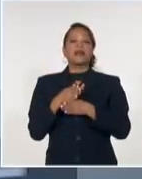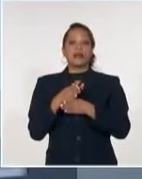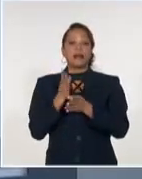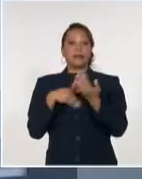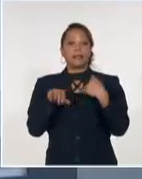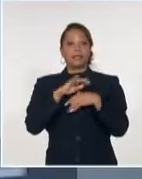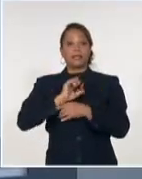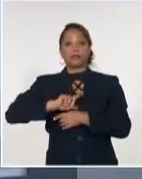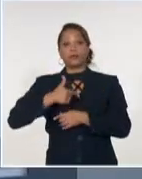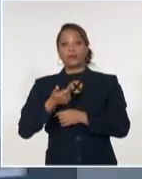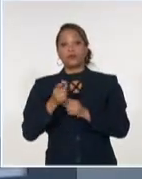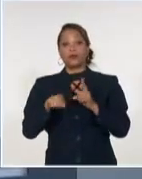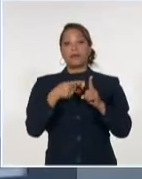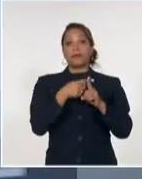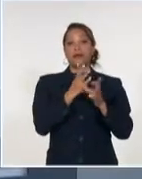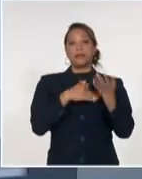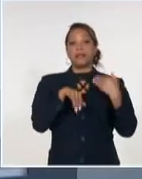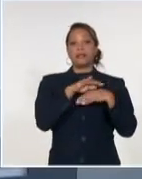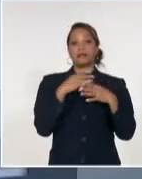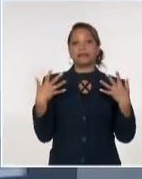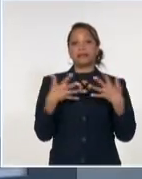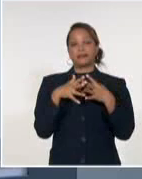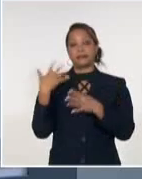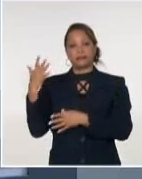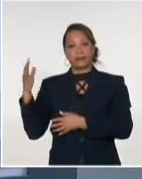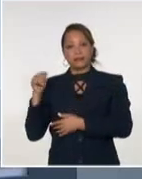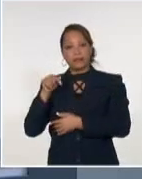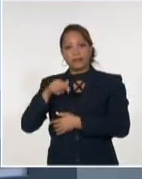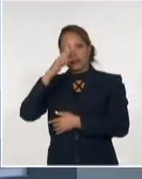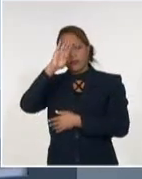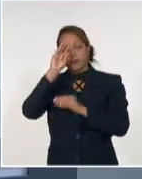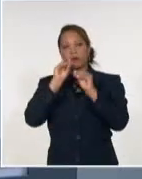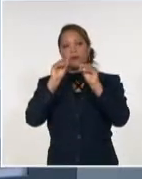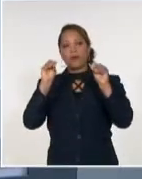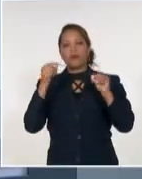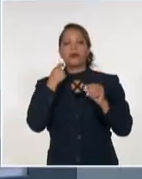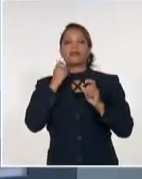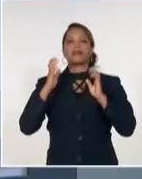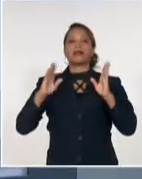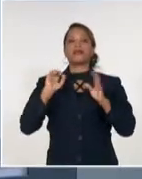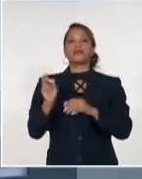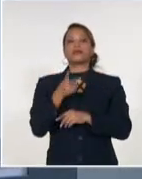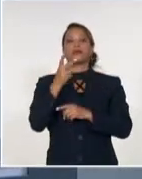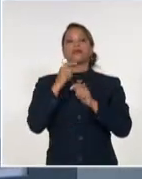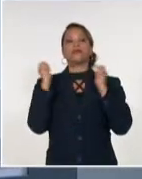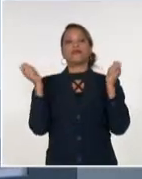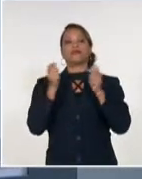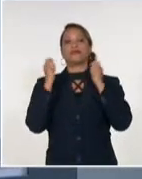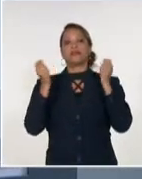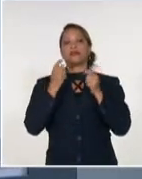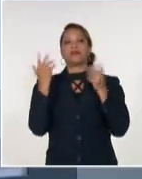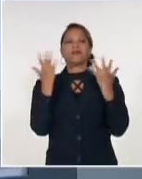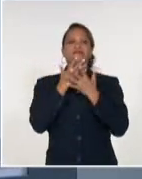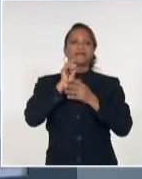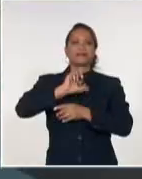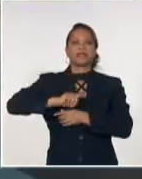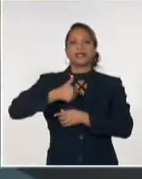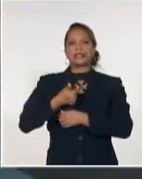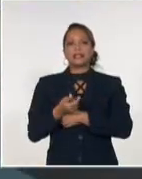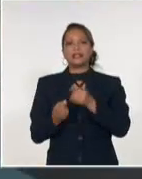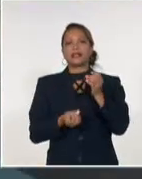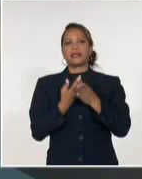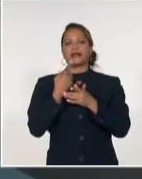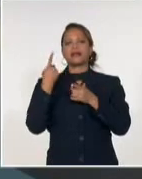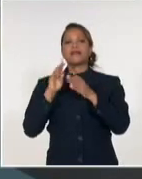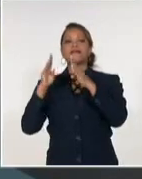y el Ministerio de Relaciones Exteriores de nuestro país convocó este año la segunda edición del festival para artistas y creadores cubanos residentes en el